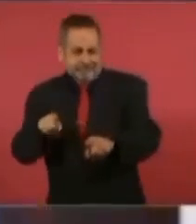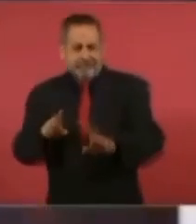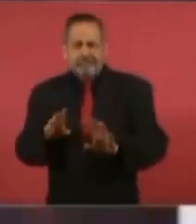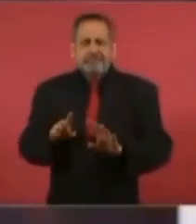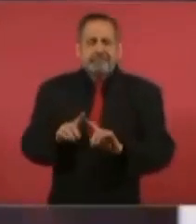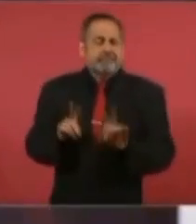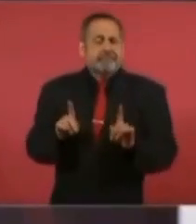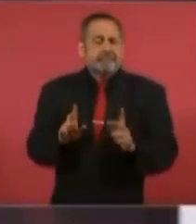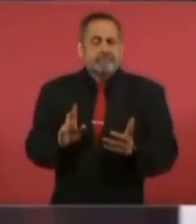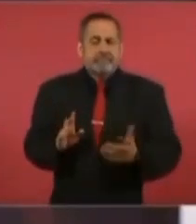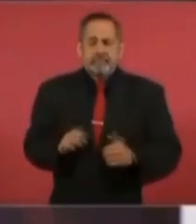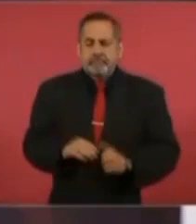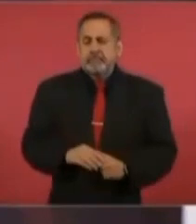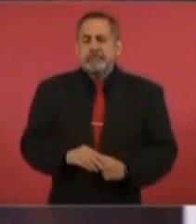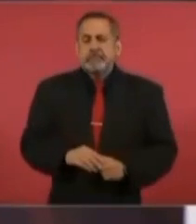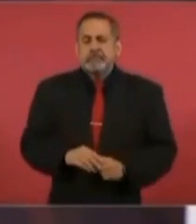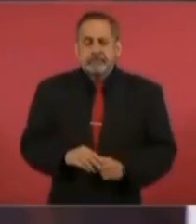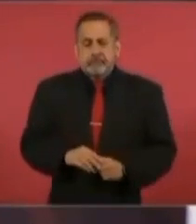e